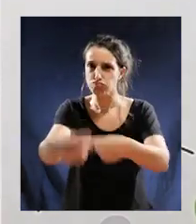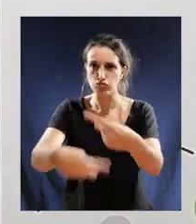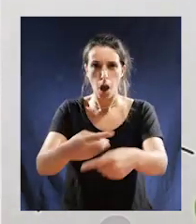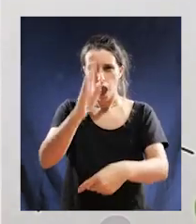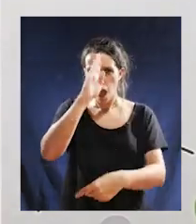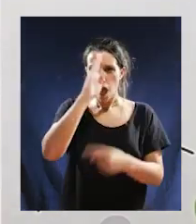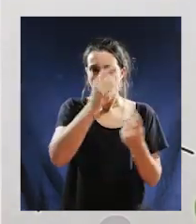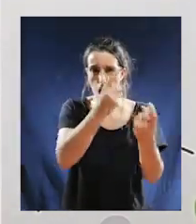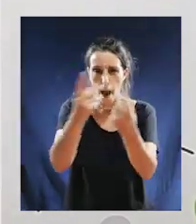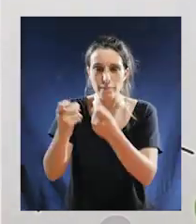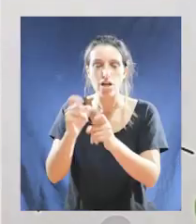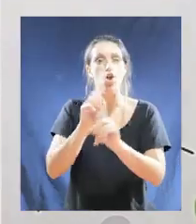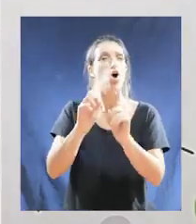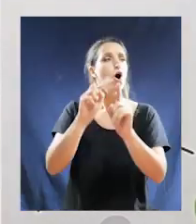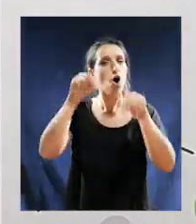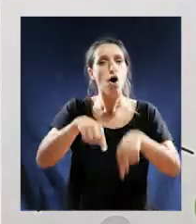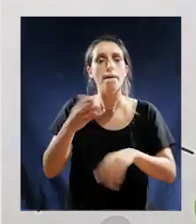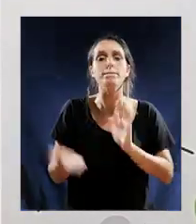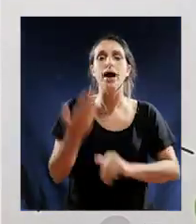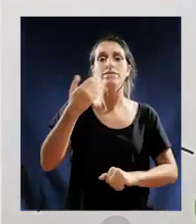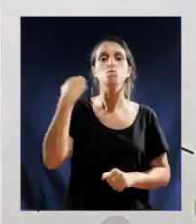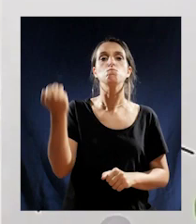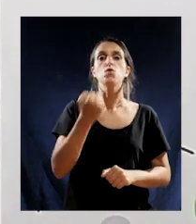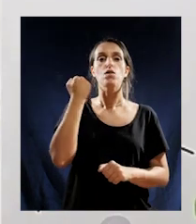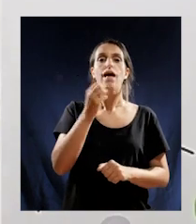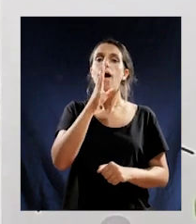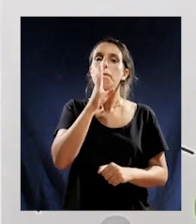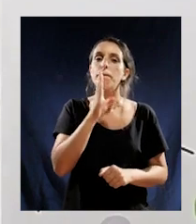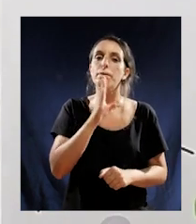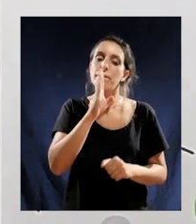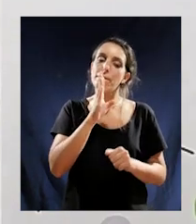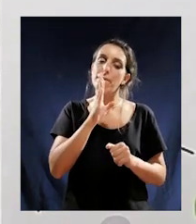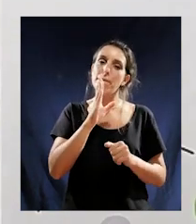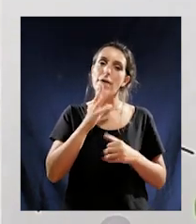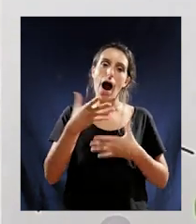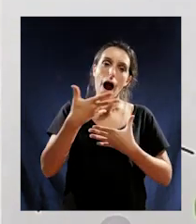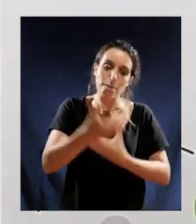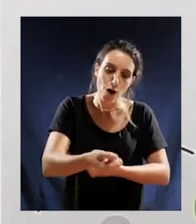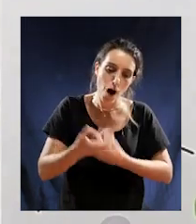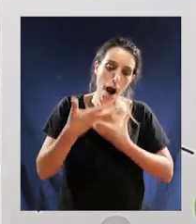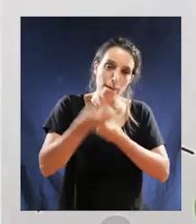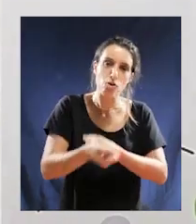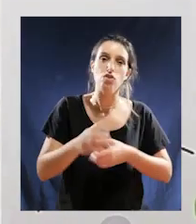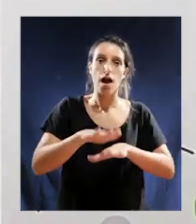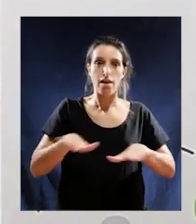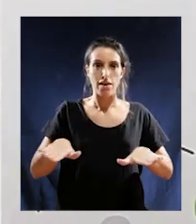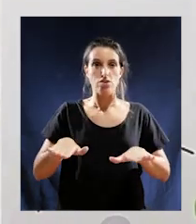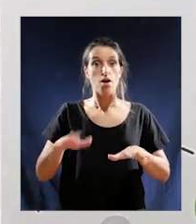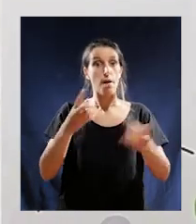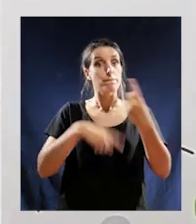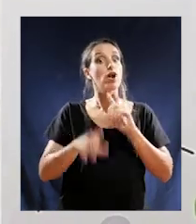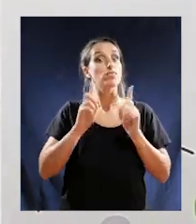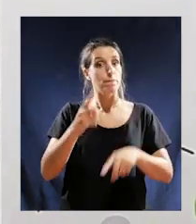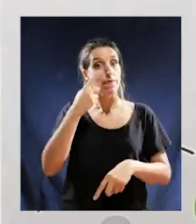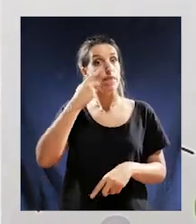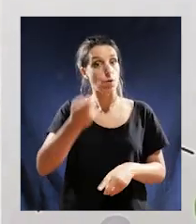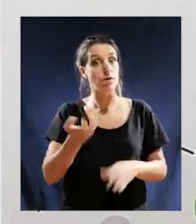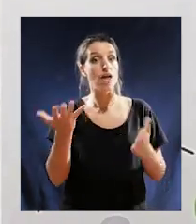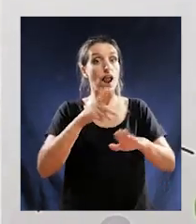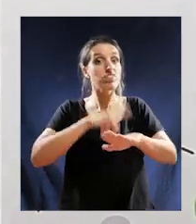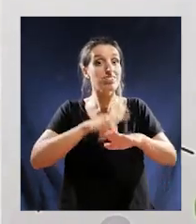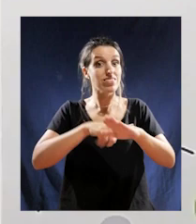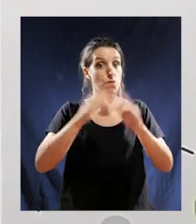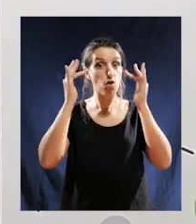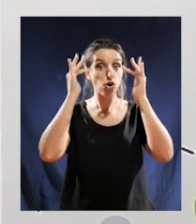pero también vamos sabiendo que este tiempo quizás se extienda un poco más y que lo académico el